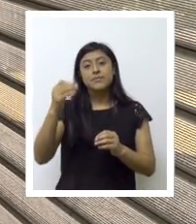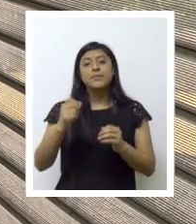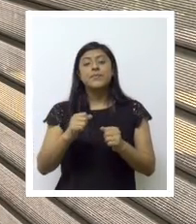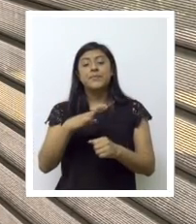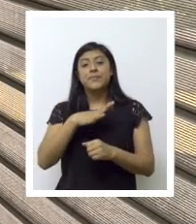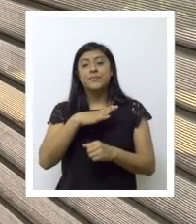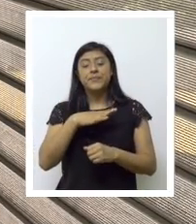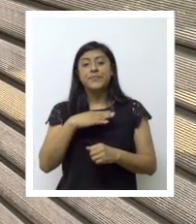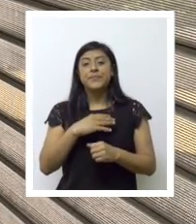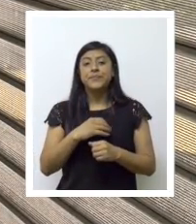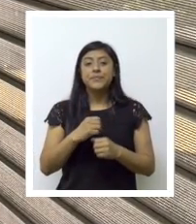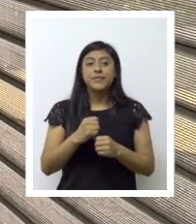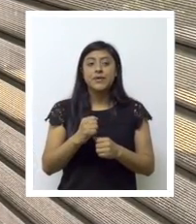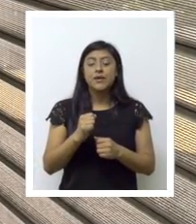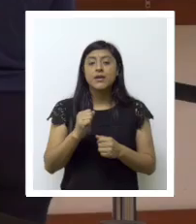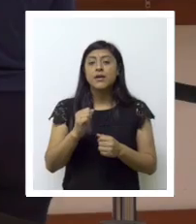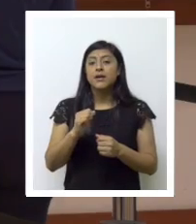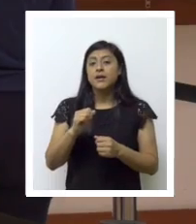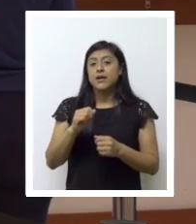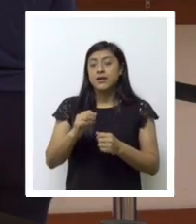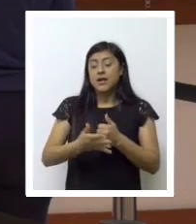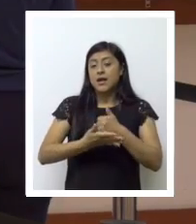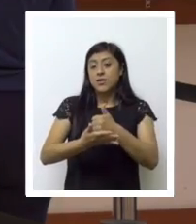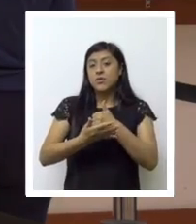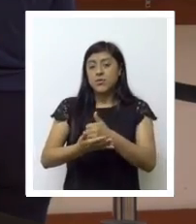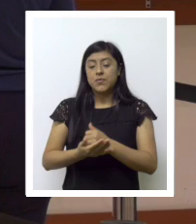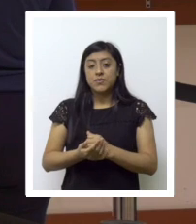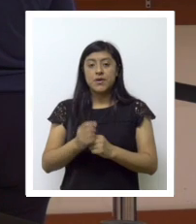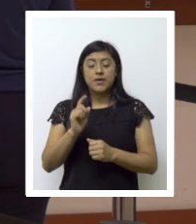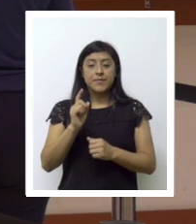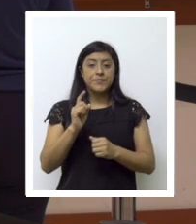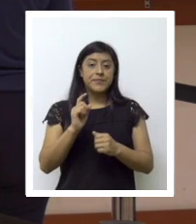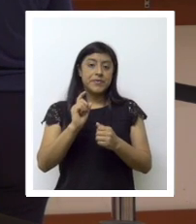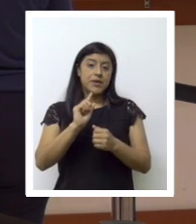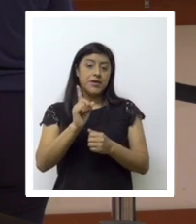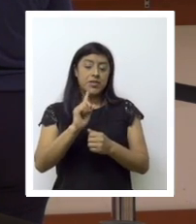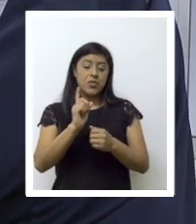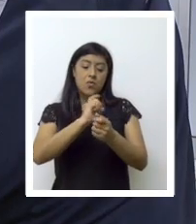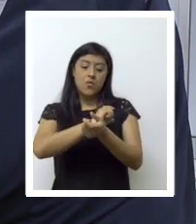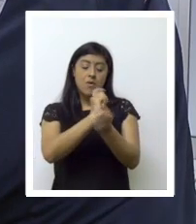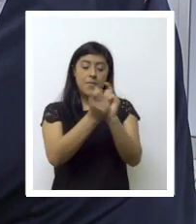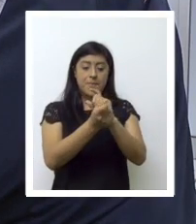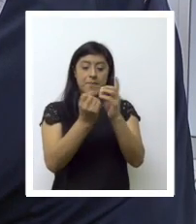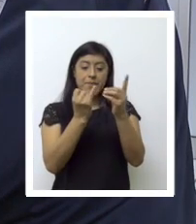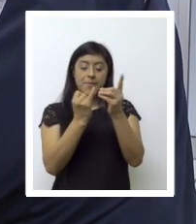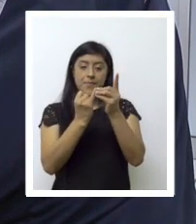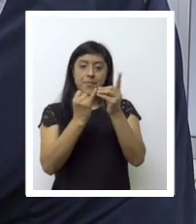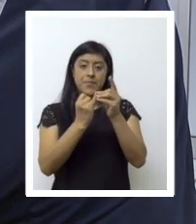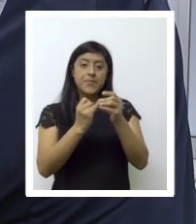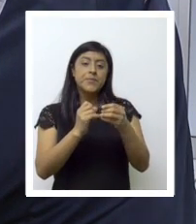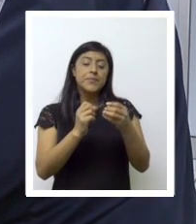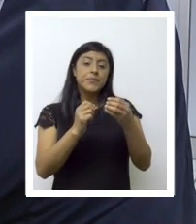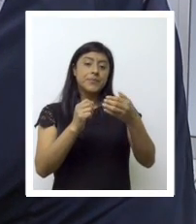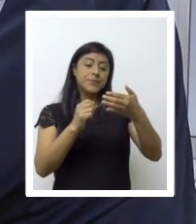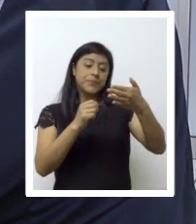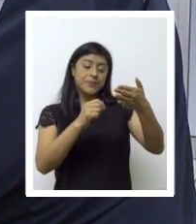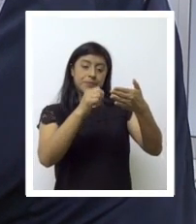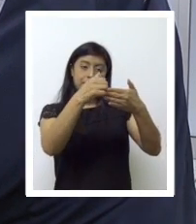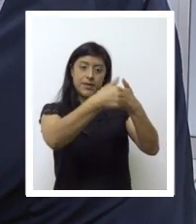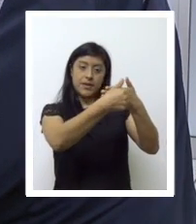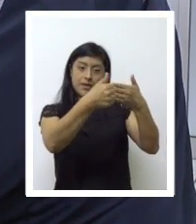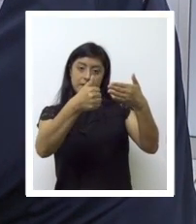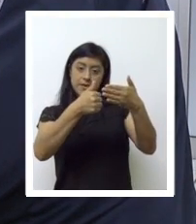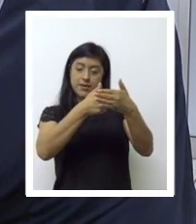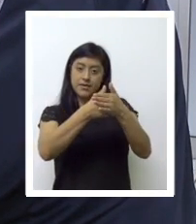que no tendrán que realizar ningún trámite para su renovación en el futuro, ya que en la parte posterior del documento, donde está la fecha